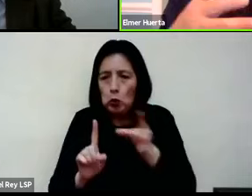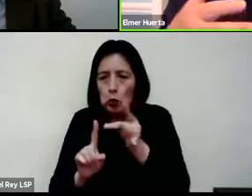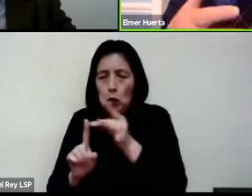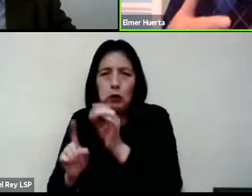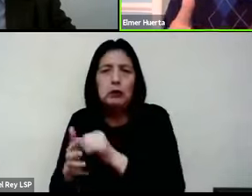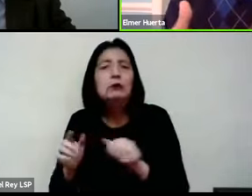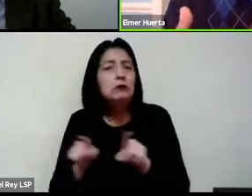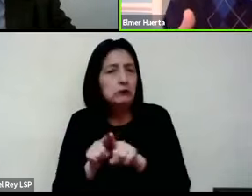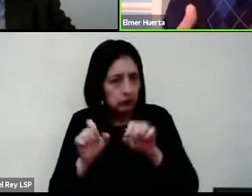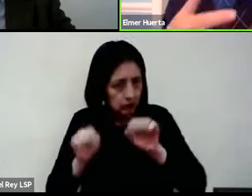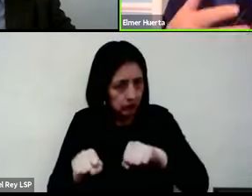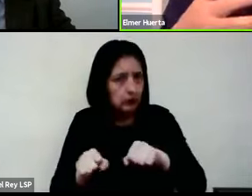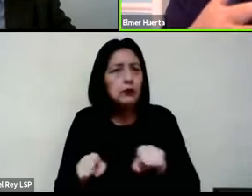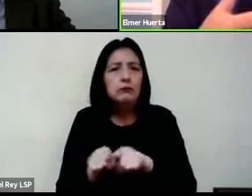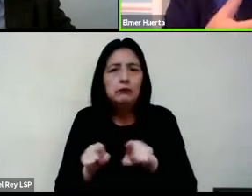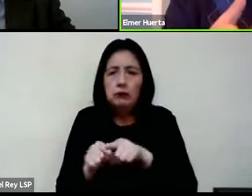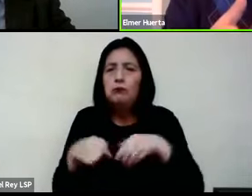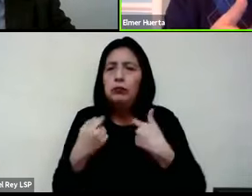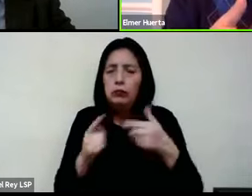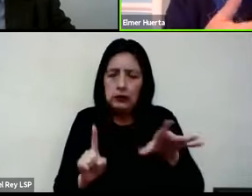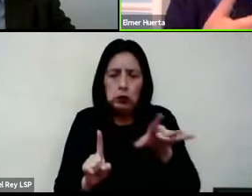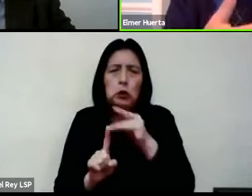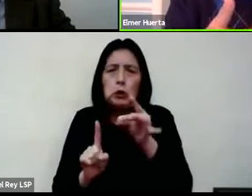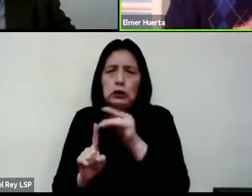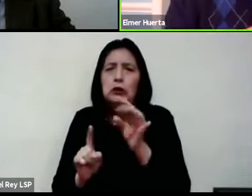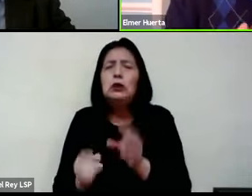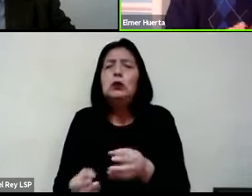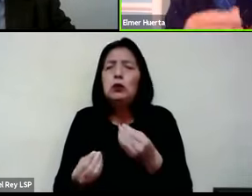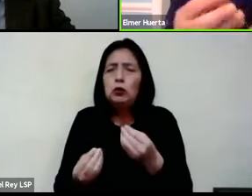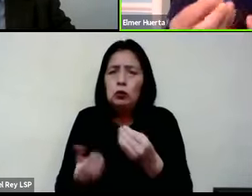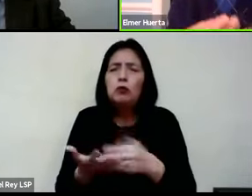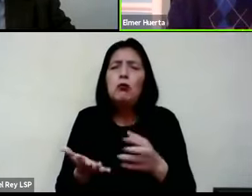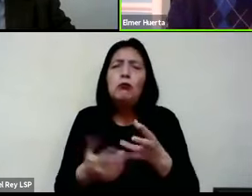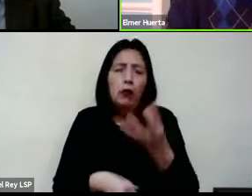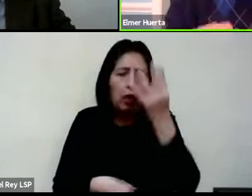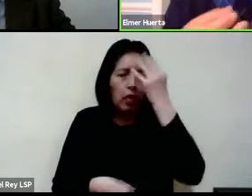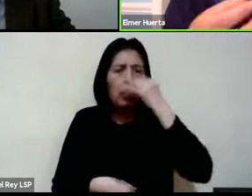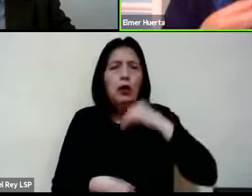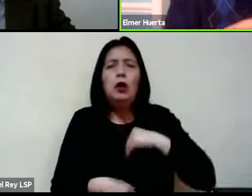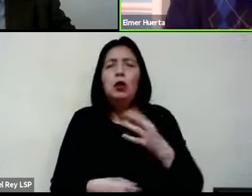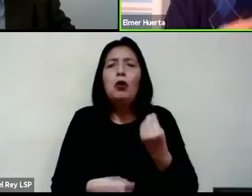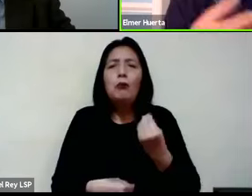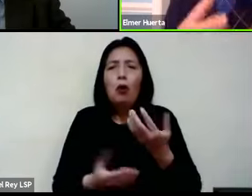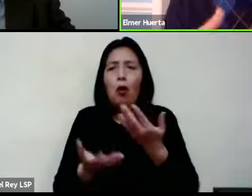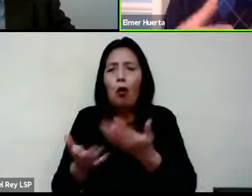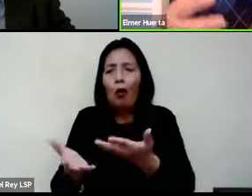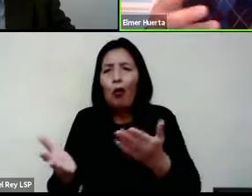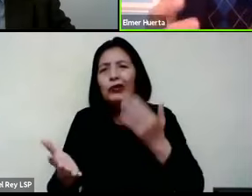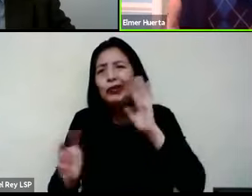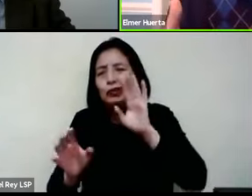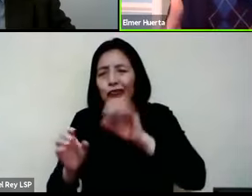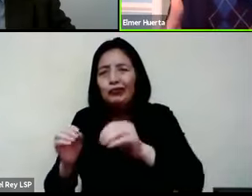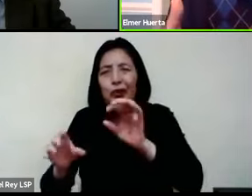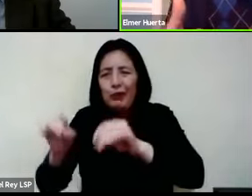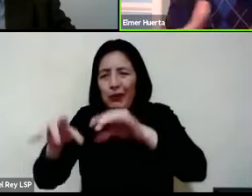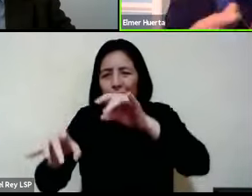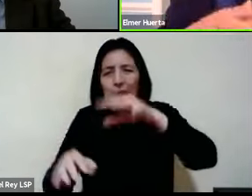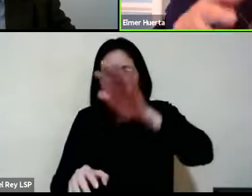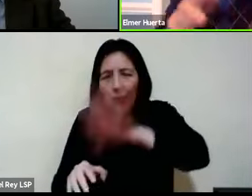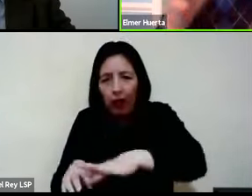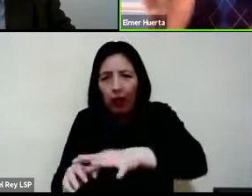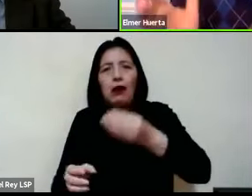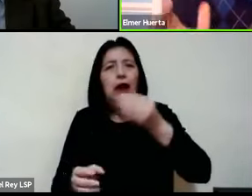También se puede contagiar, también es posible que uno se pueda infectar tocando objetos sucios, contaminados, sí es